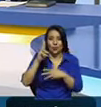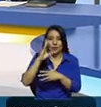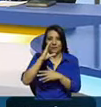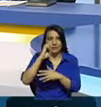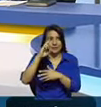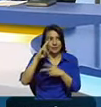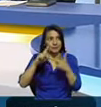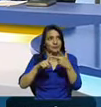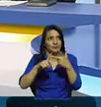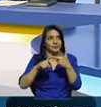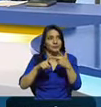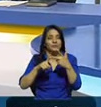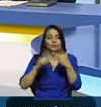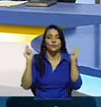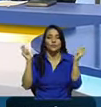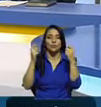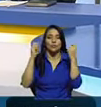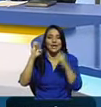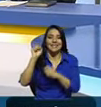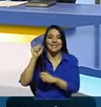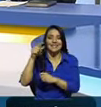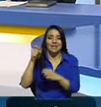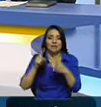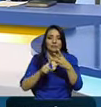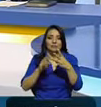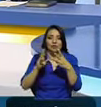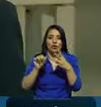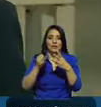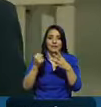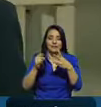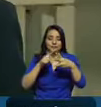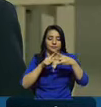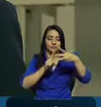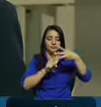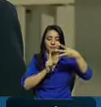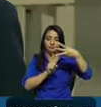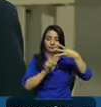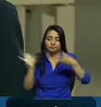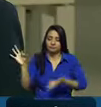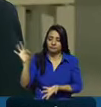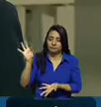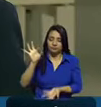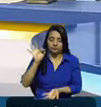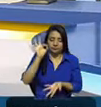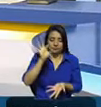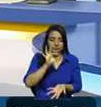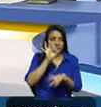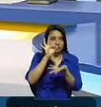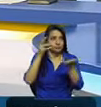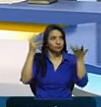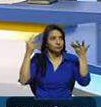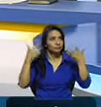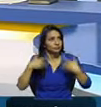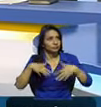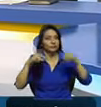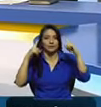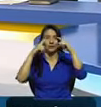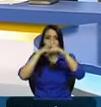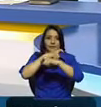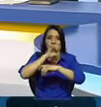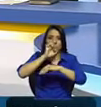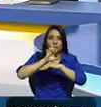de la Fundación Esquel, Boris Cornejo. Partiendo de este hecho, de los grandes desafíos que tiene el